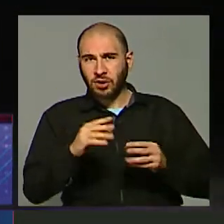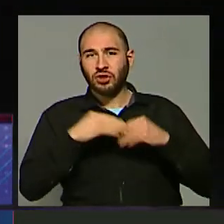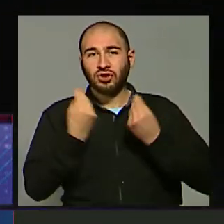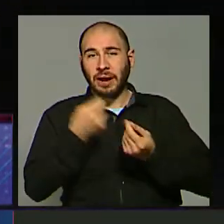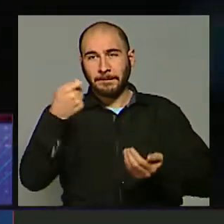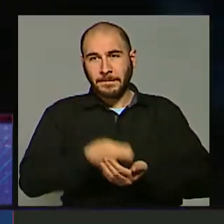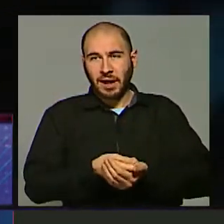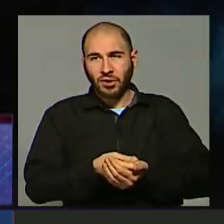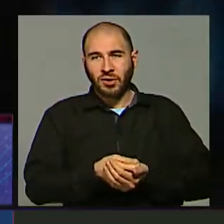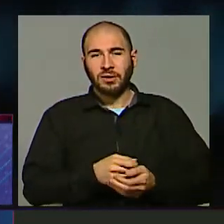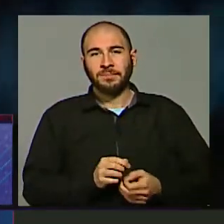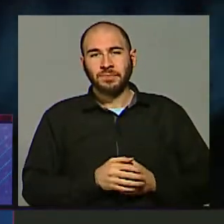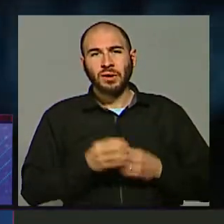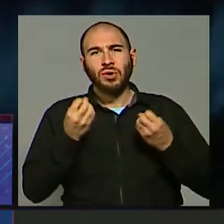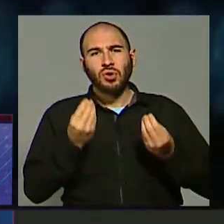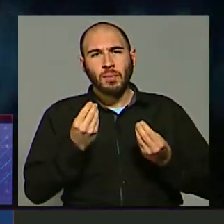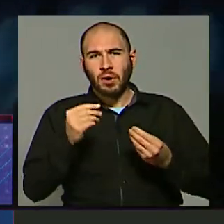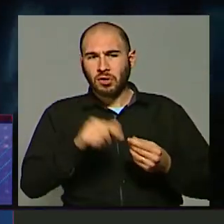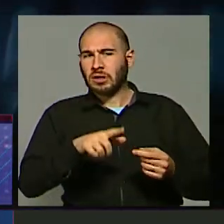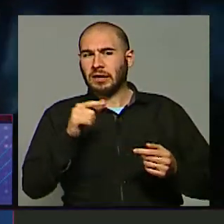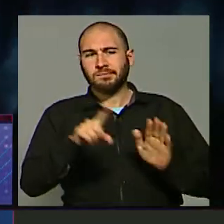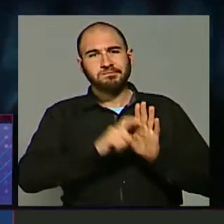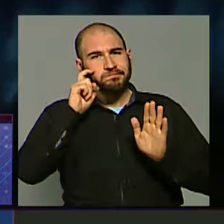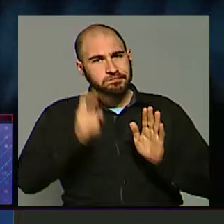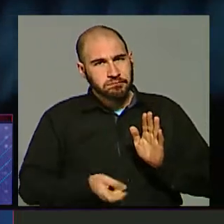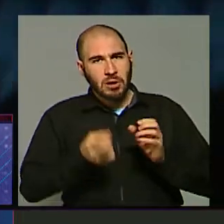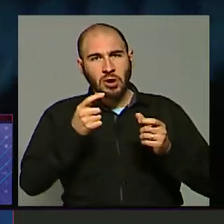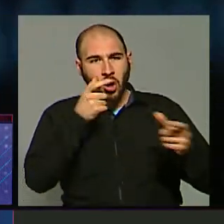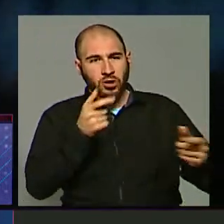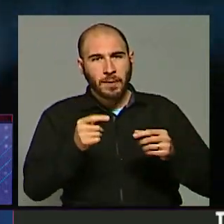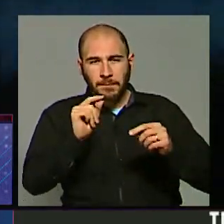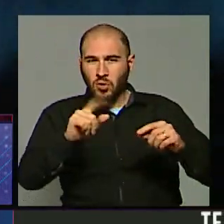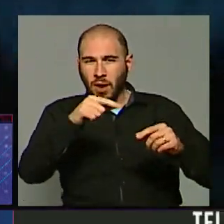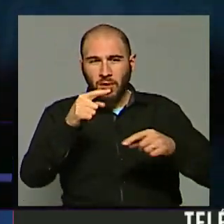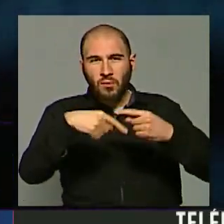a pagar se hizo de forma indebida, sin controlar los medidores.